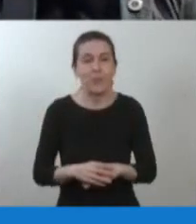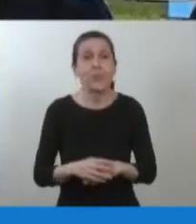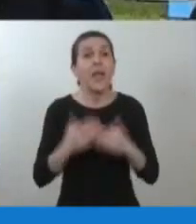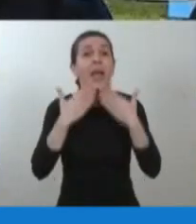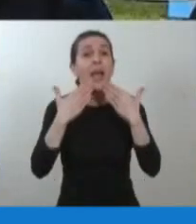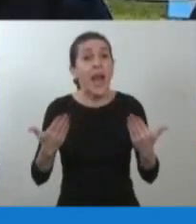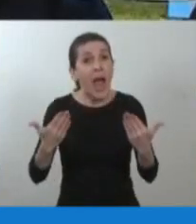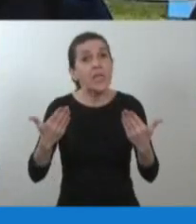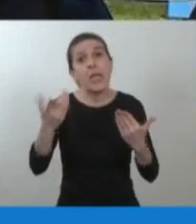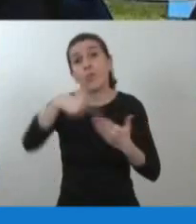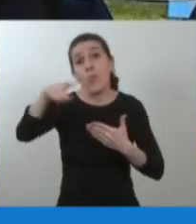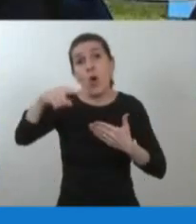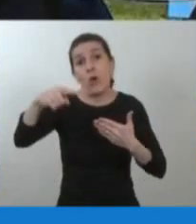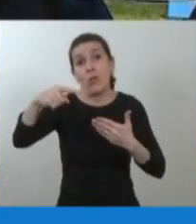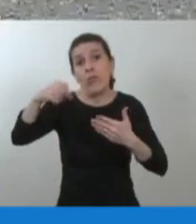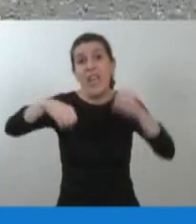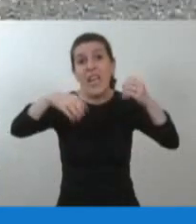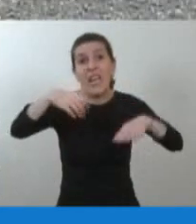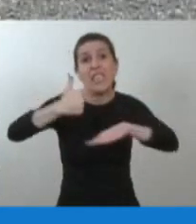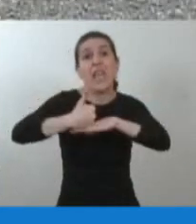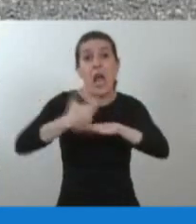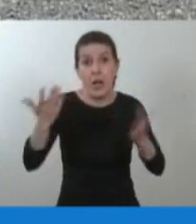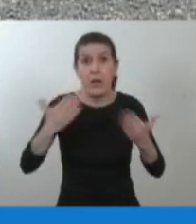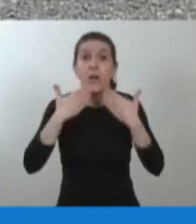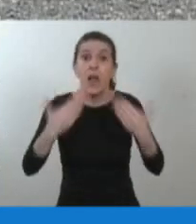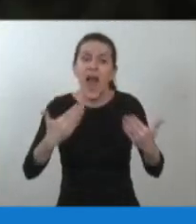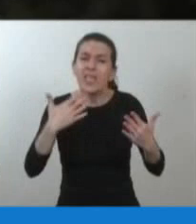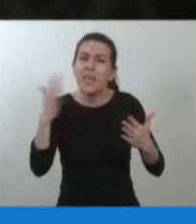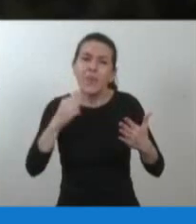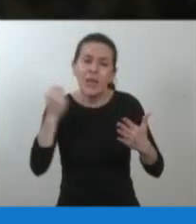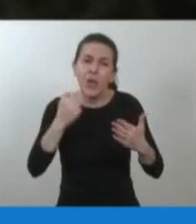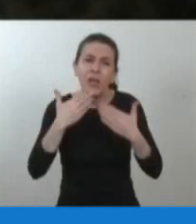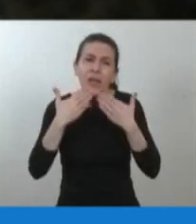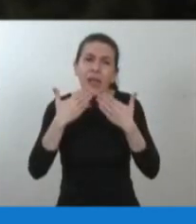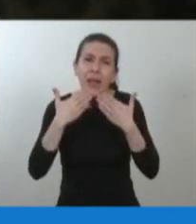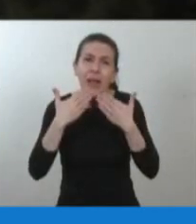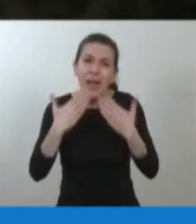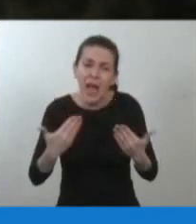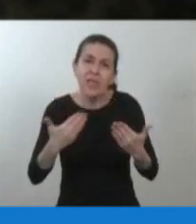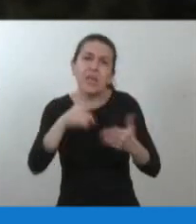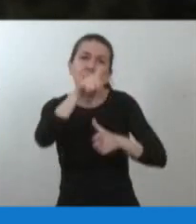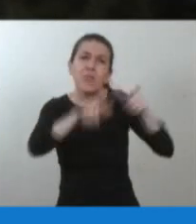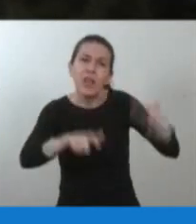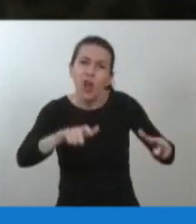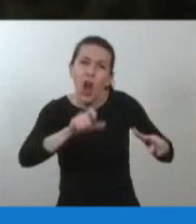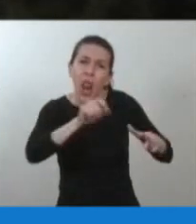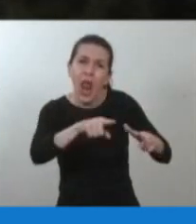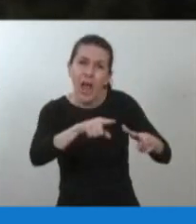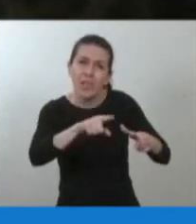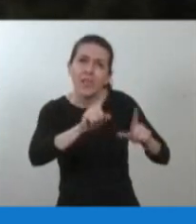gracias por estar gracias fundamentalmente a las familiares de